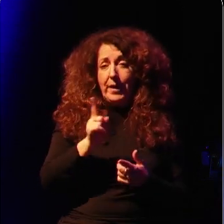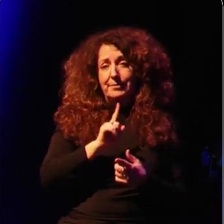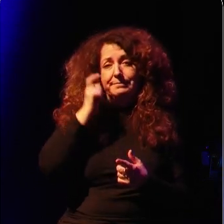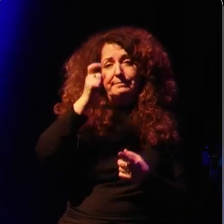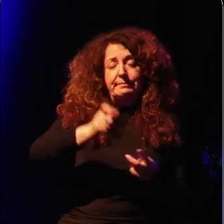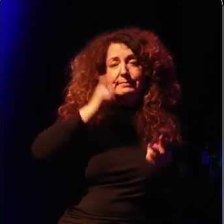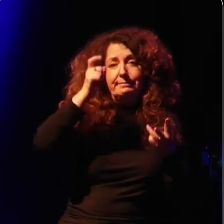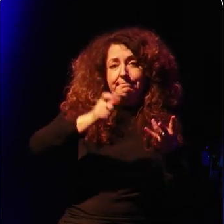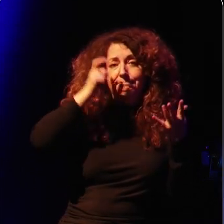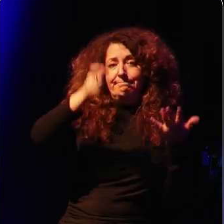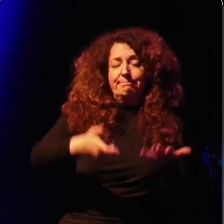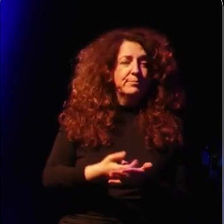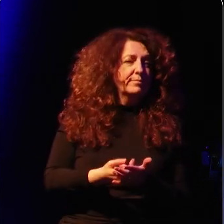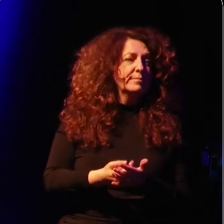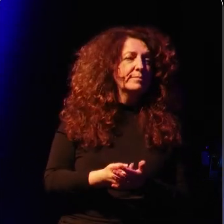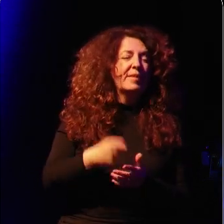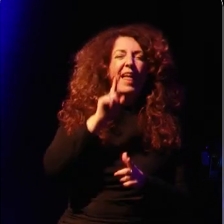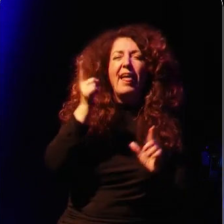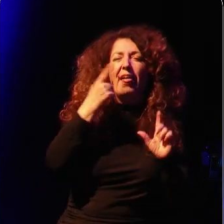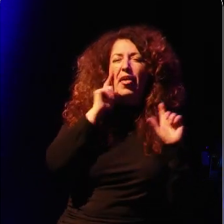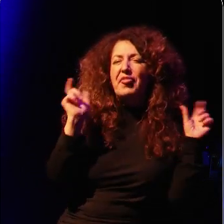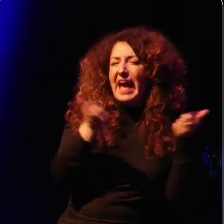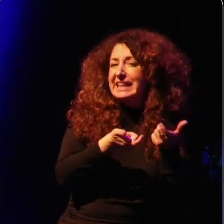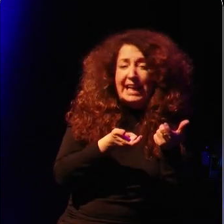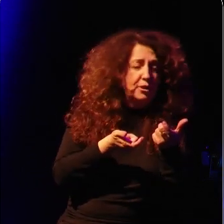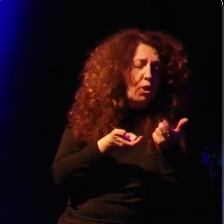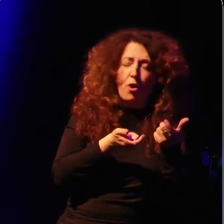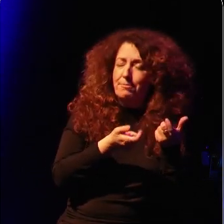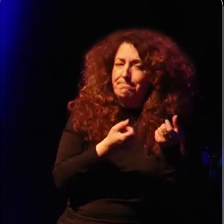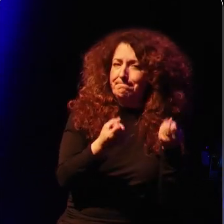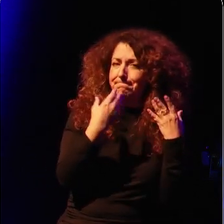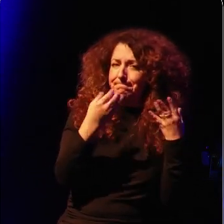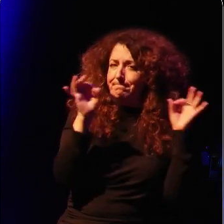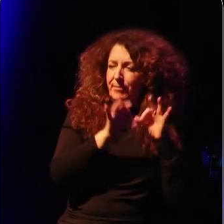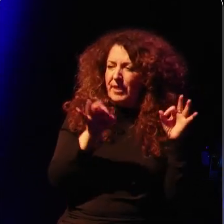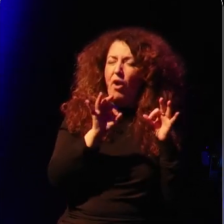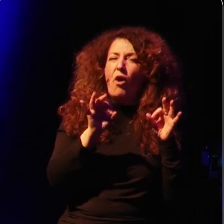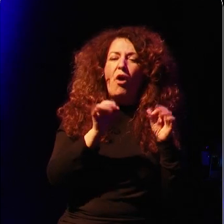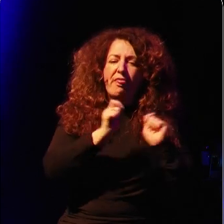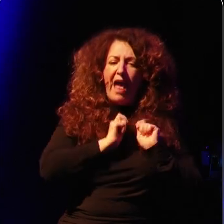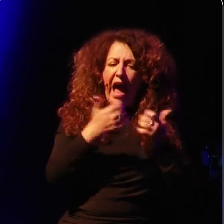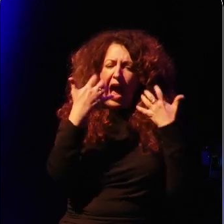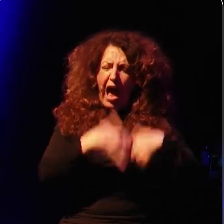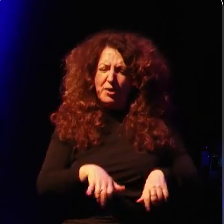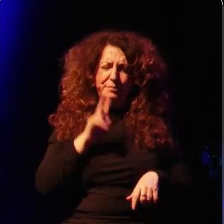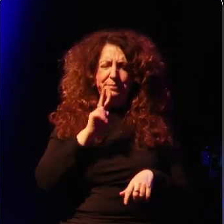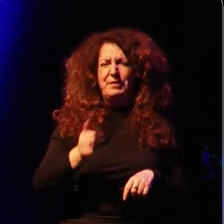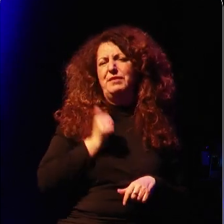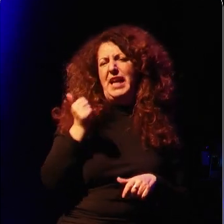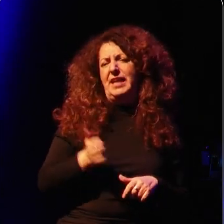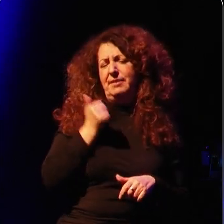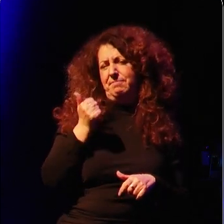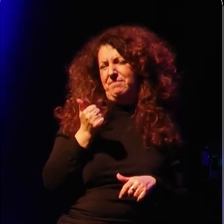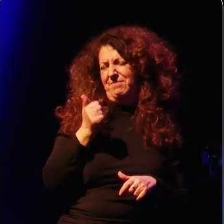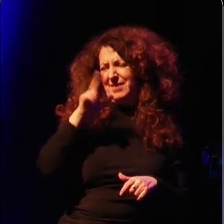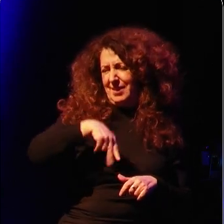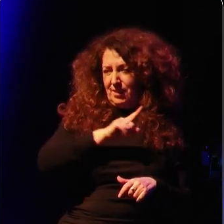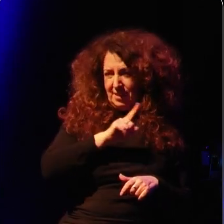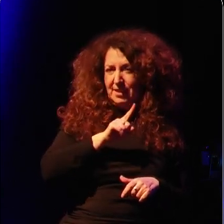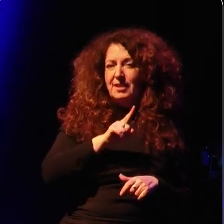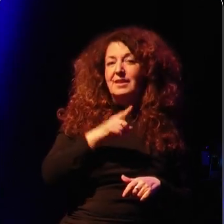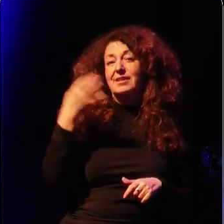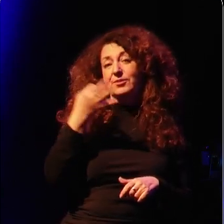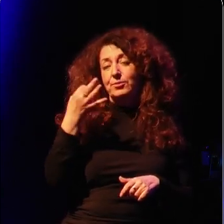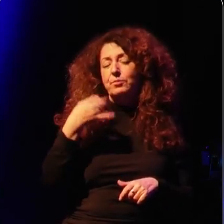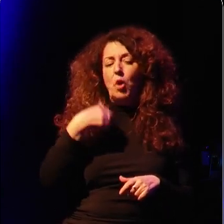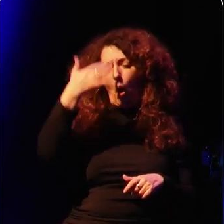ni el detector, ni tenemos algo que funcione de forma automática que digas, esto es un fake. Está en ti el